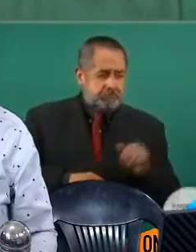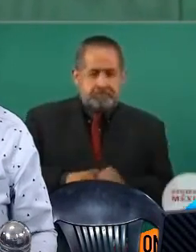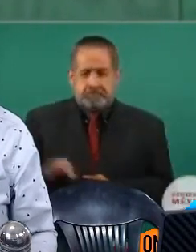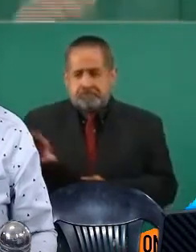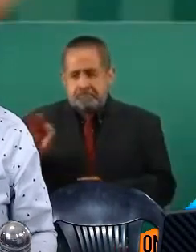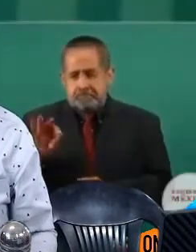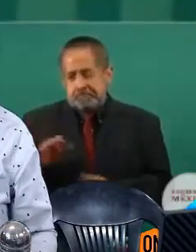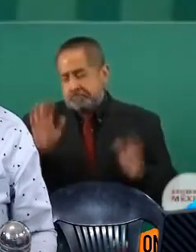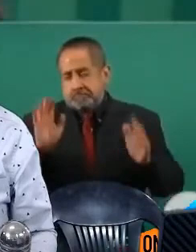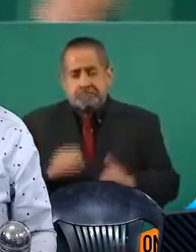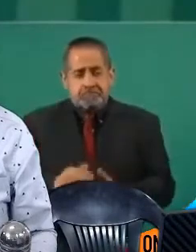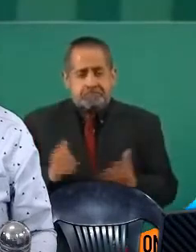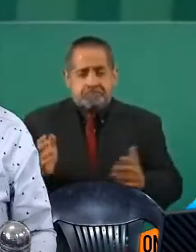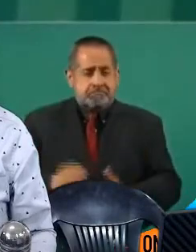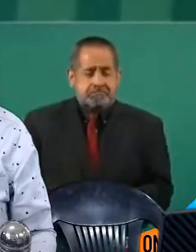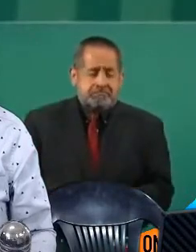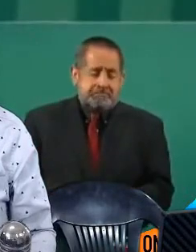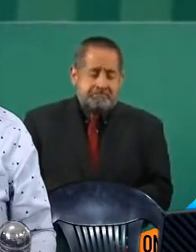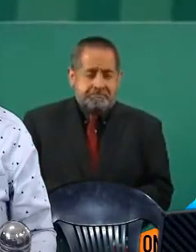ya ahora